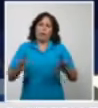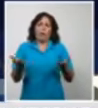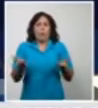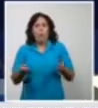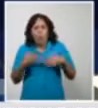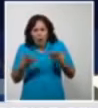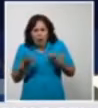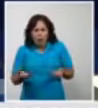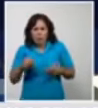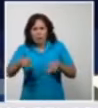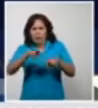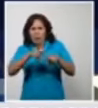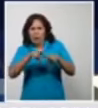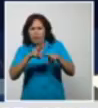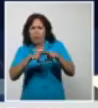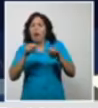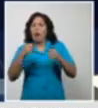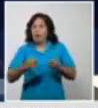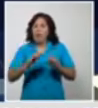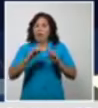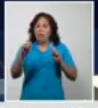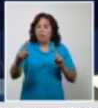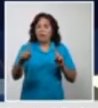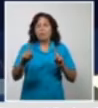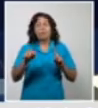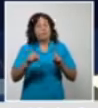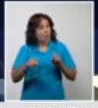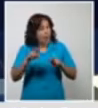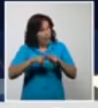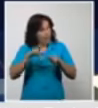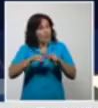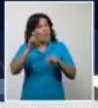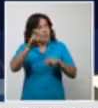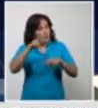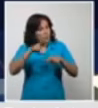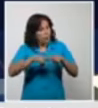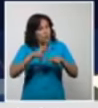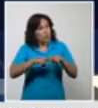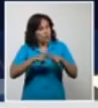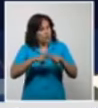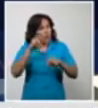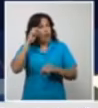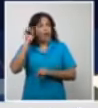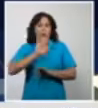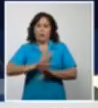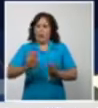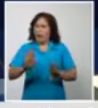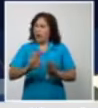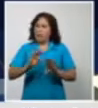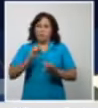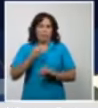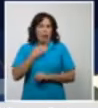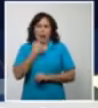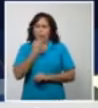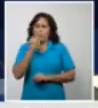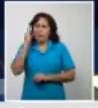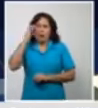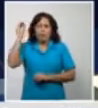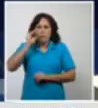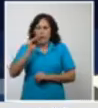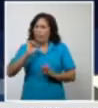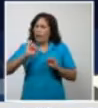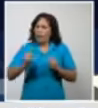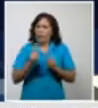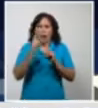en La Habana? La gente se refiere mucho a Centro Habana, y creo que ya se ha explicado